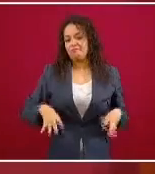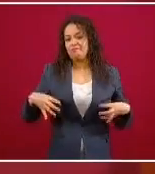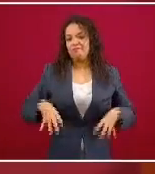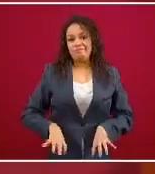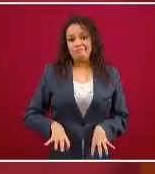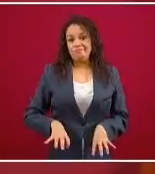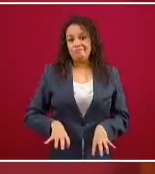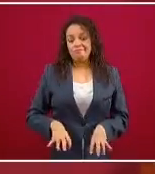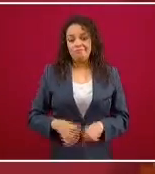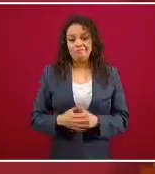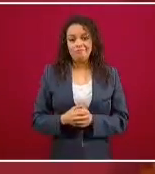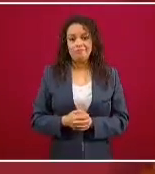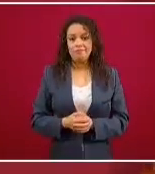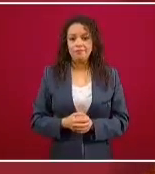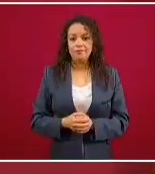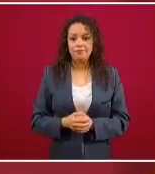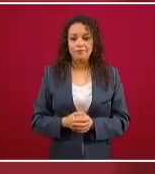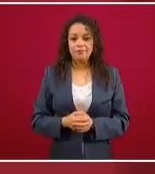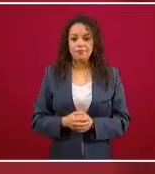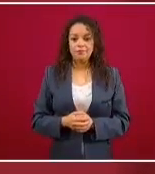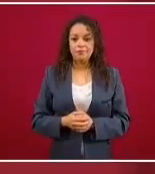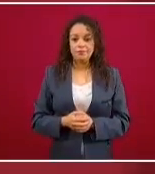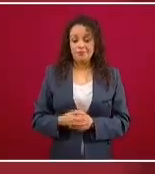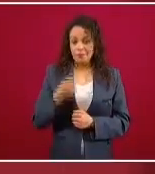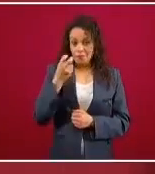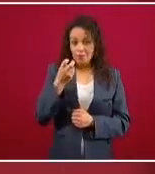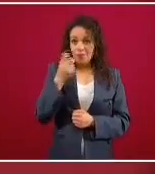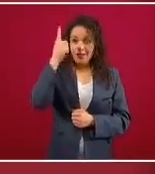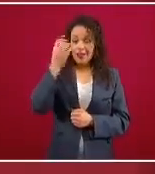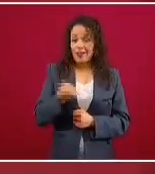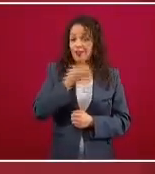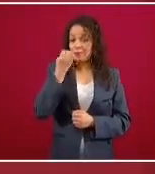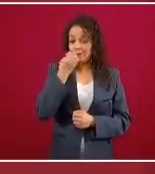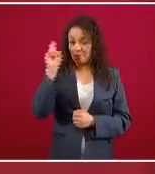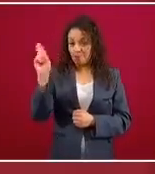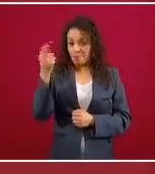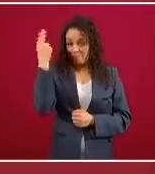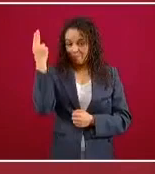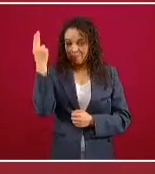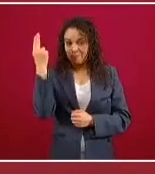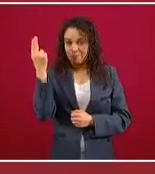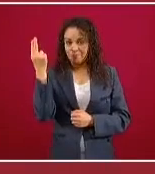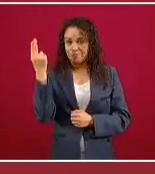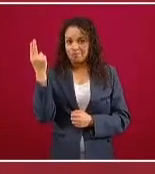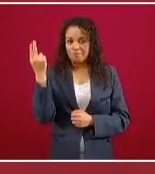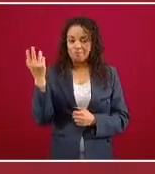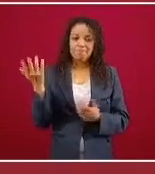Por eso a lo mejor en la academia, en las universidades, no